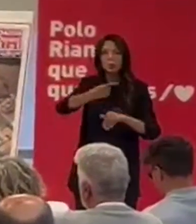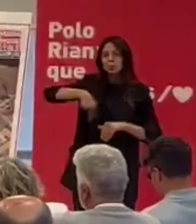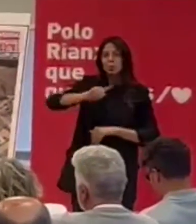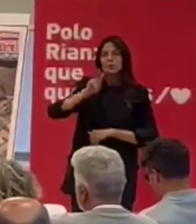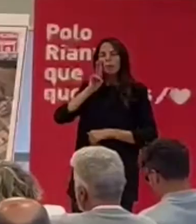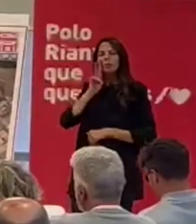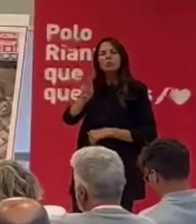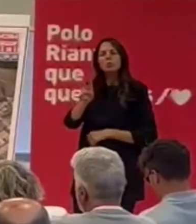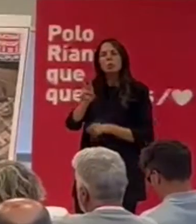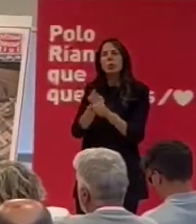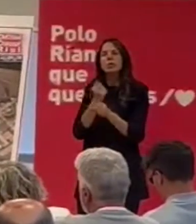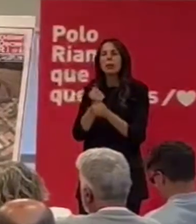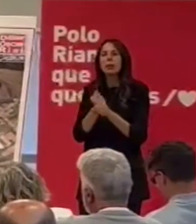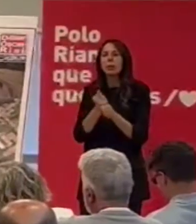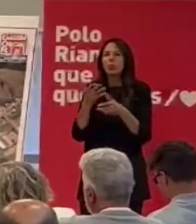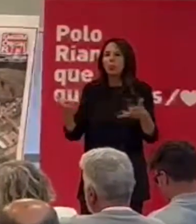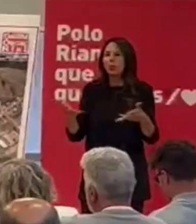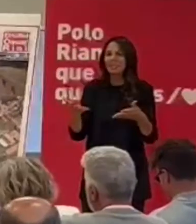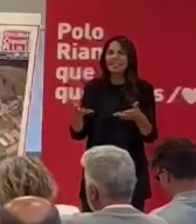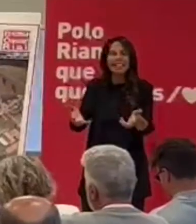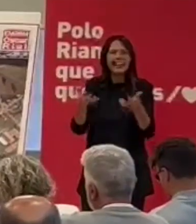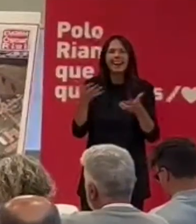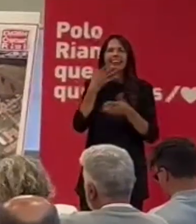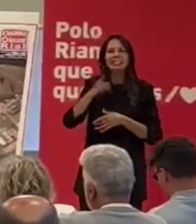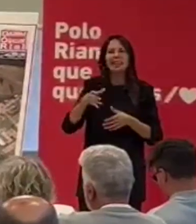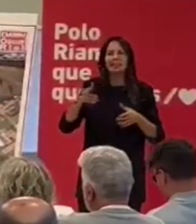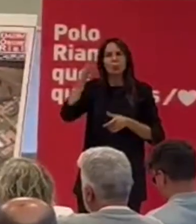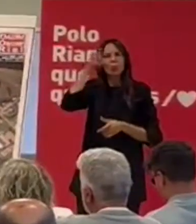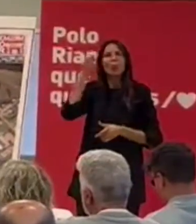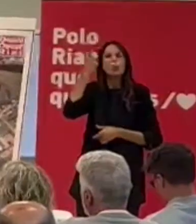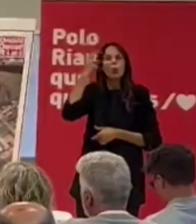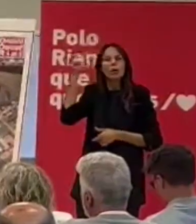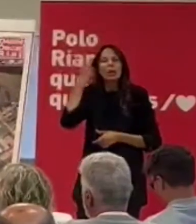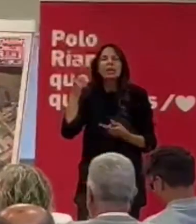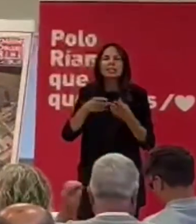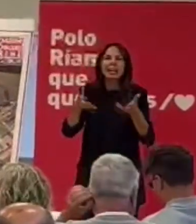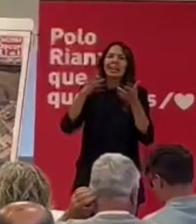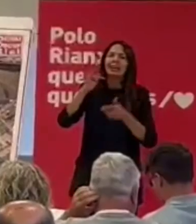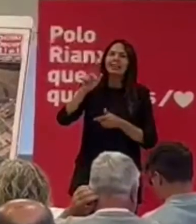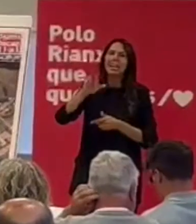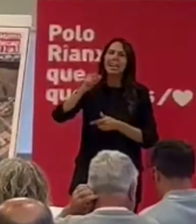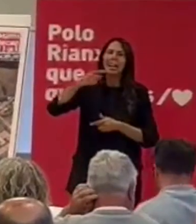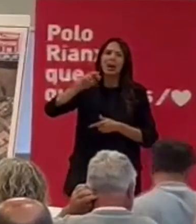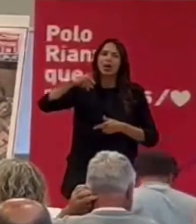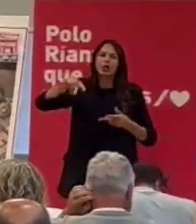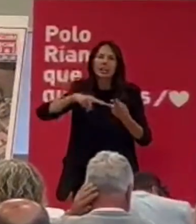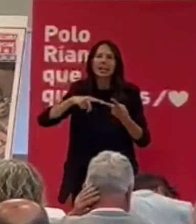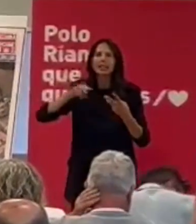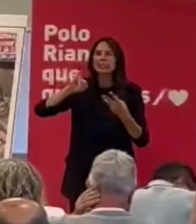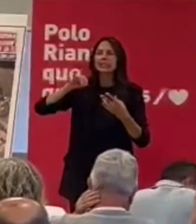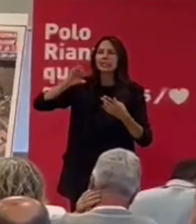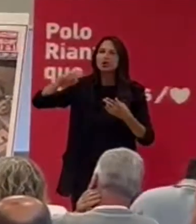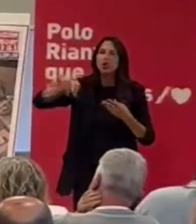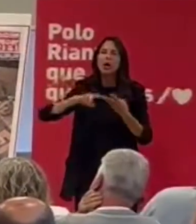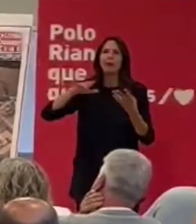a nosa visión de traballo é que gane Rianxo, que gane Taragoña, que gane Isorna, que